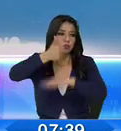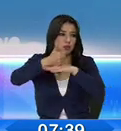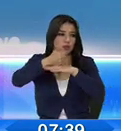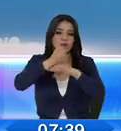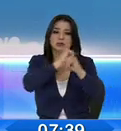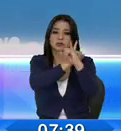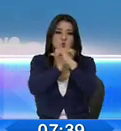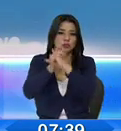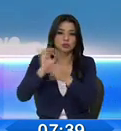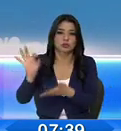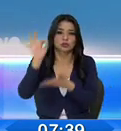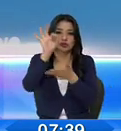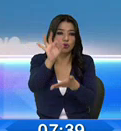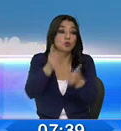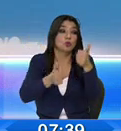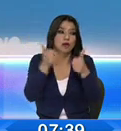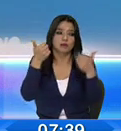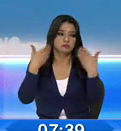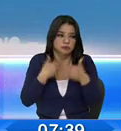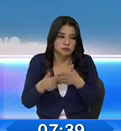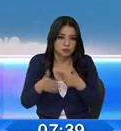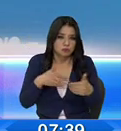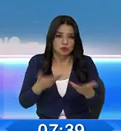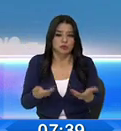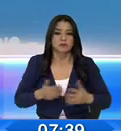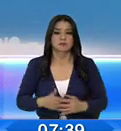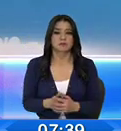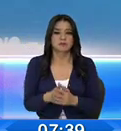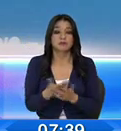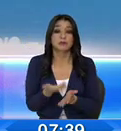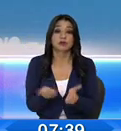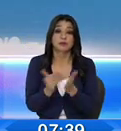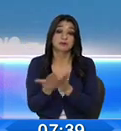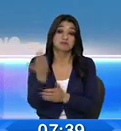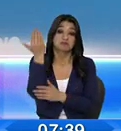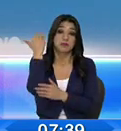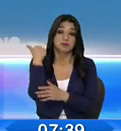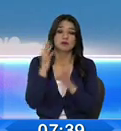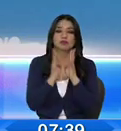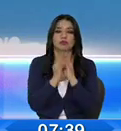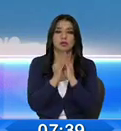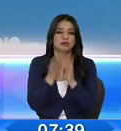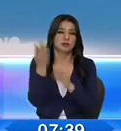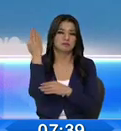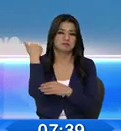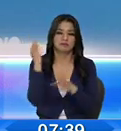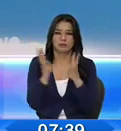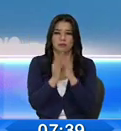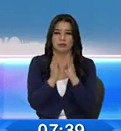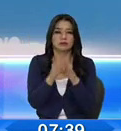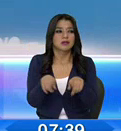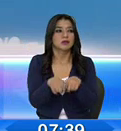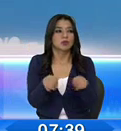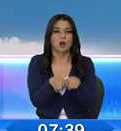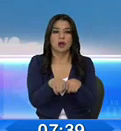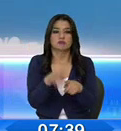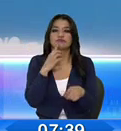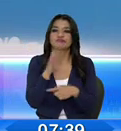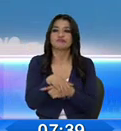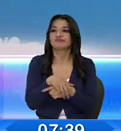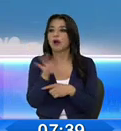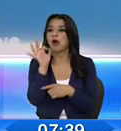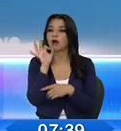las elija a qué voy no queremos volver ni congresos donde estas prácticas complejas de